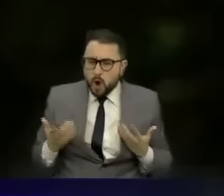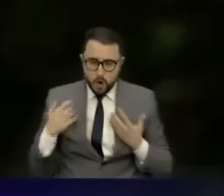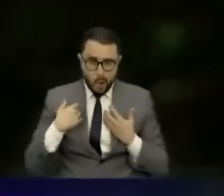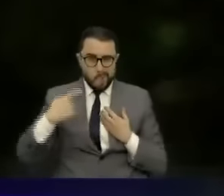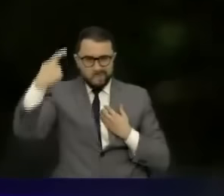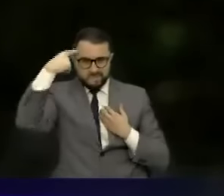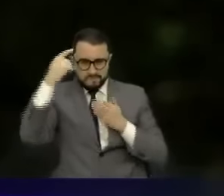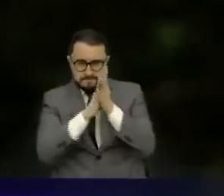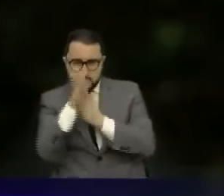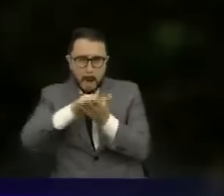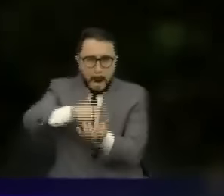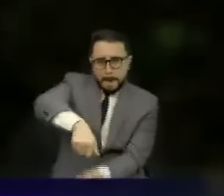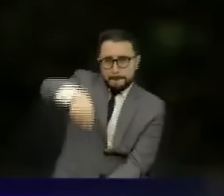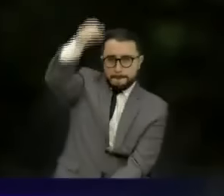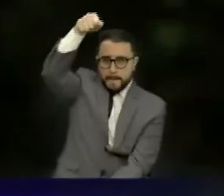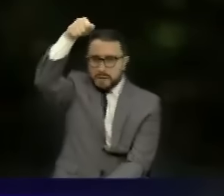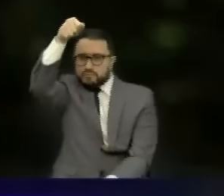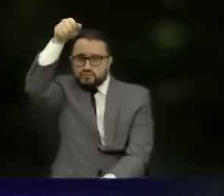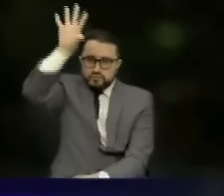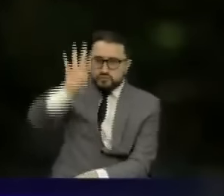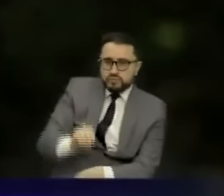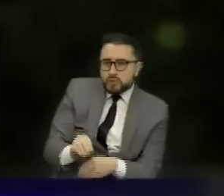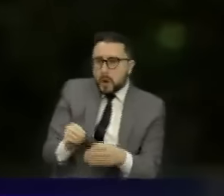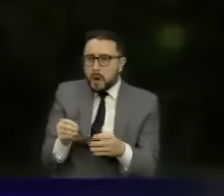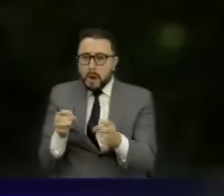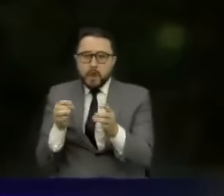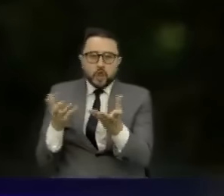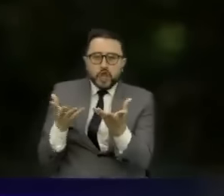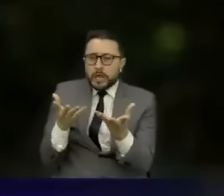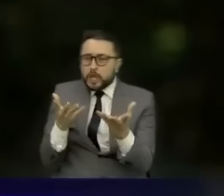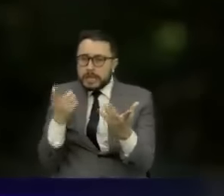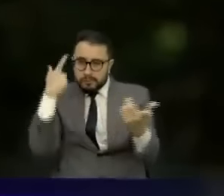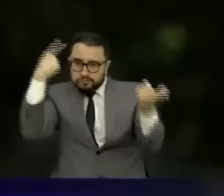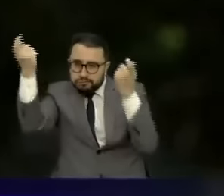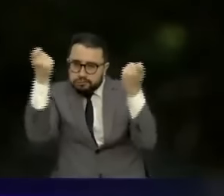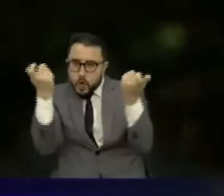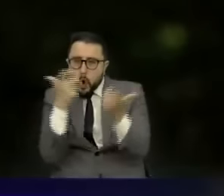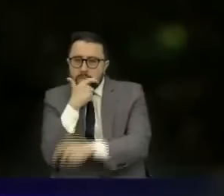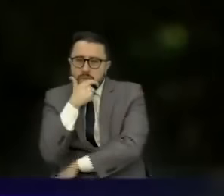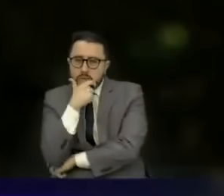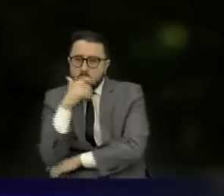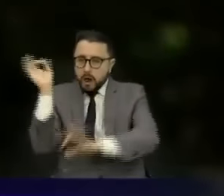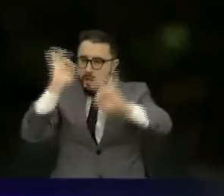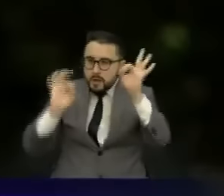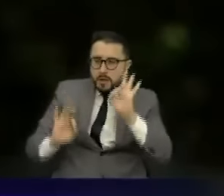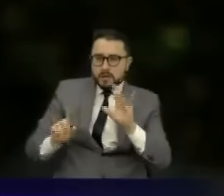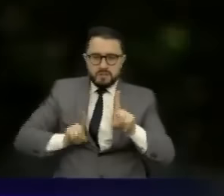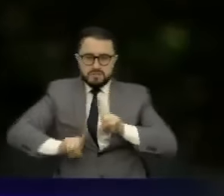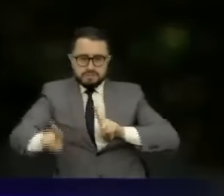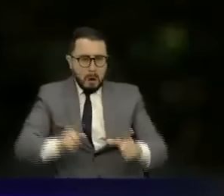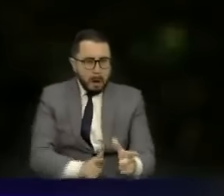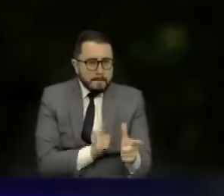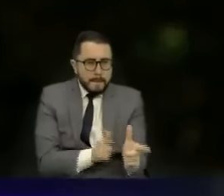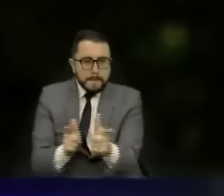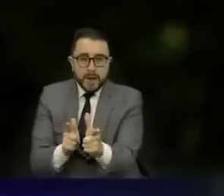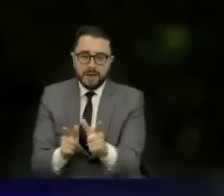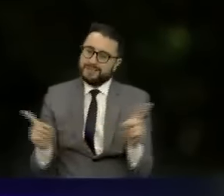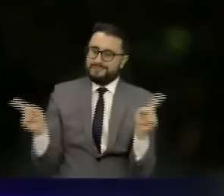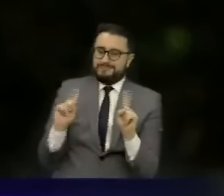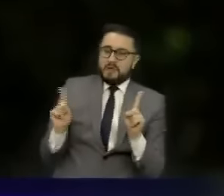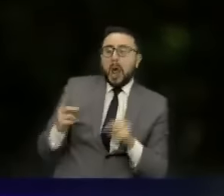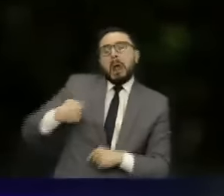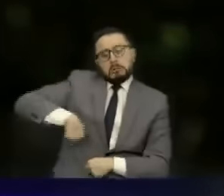las mapas, las flechas, donde se ubican, cómo se organizan las tropas. Dimos